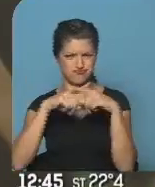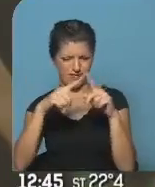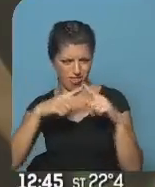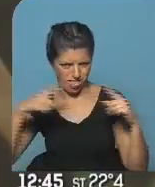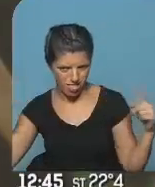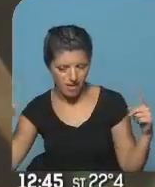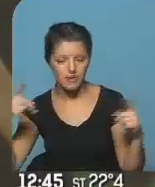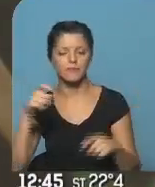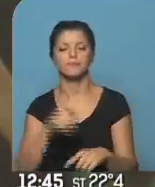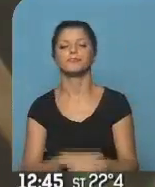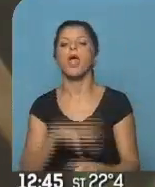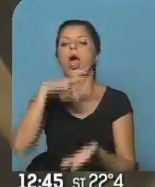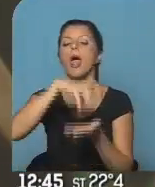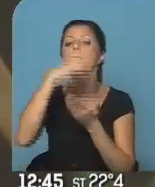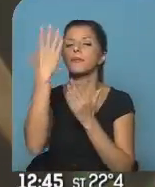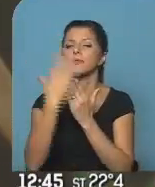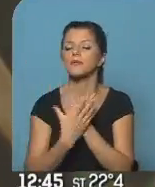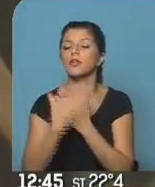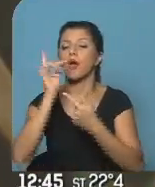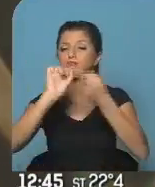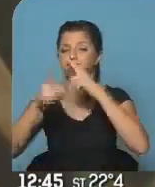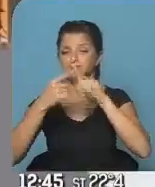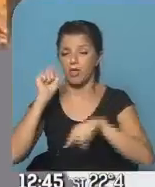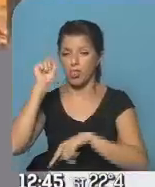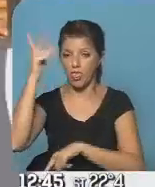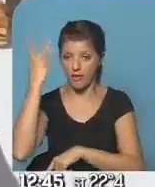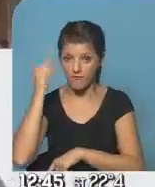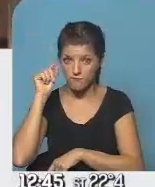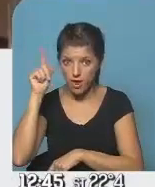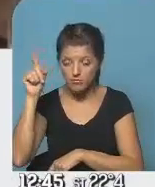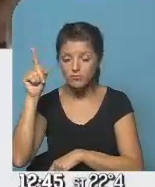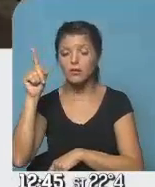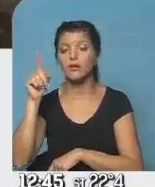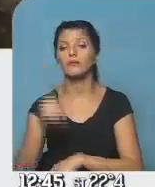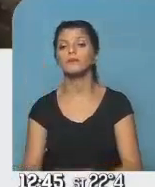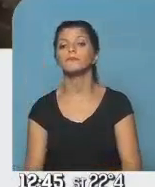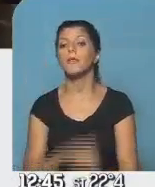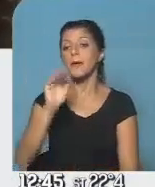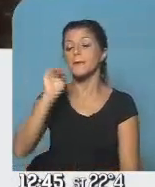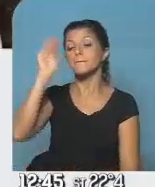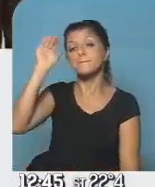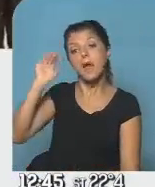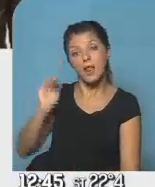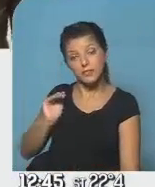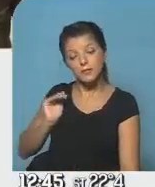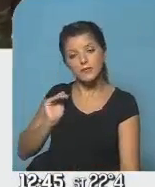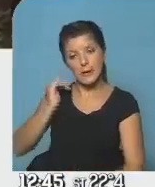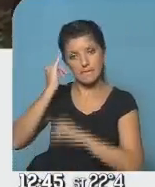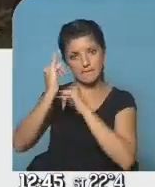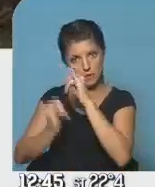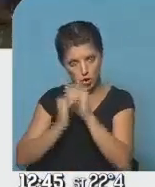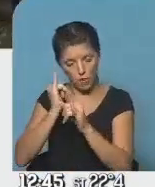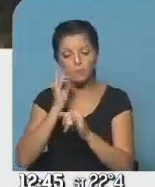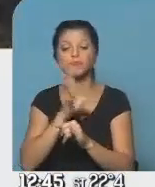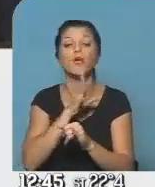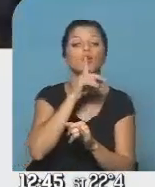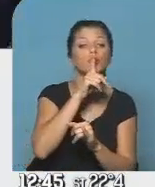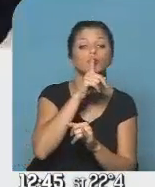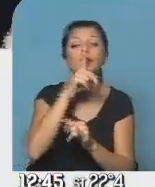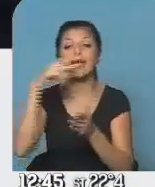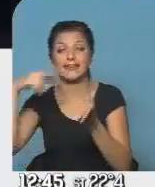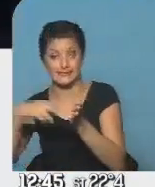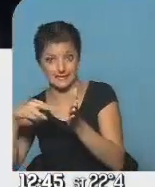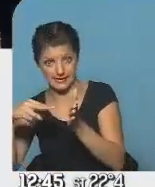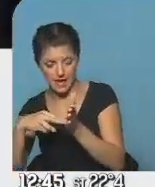del Ministerio de Relaciones Exteriores de Francia, justamente el martes, diciendo que Rusia y Siria habían impedido el